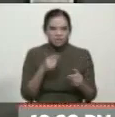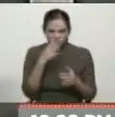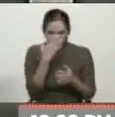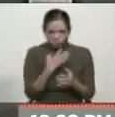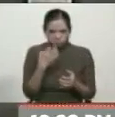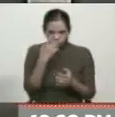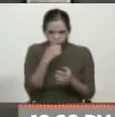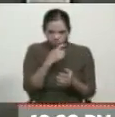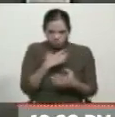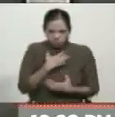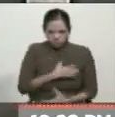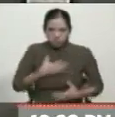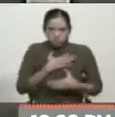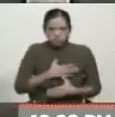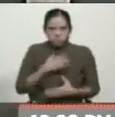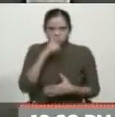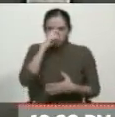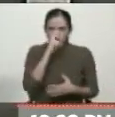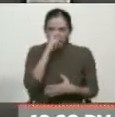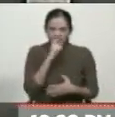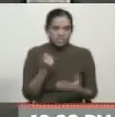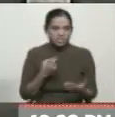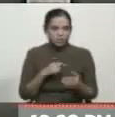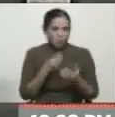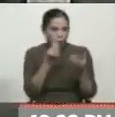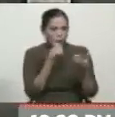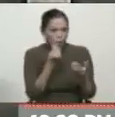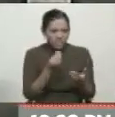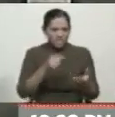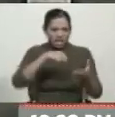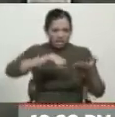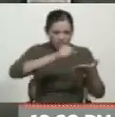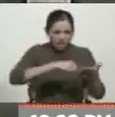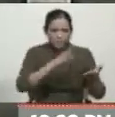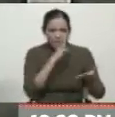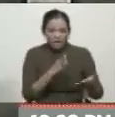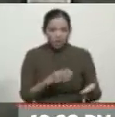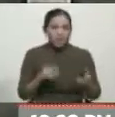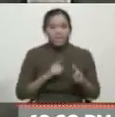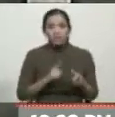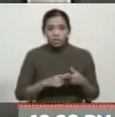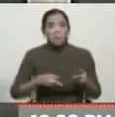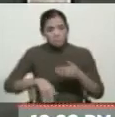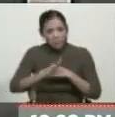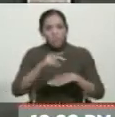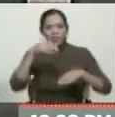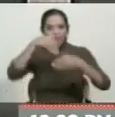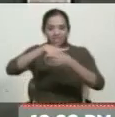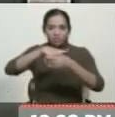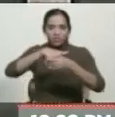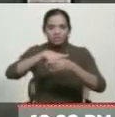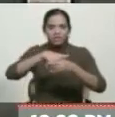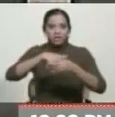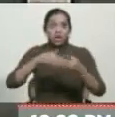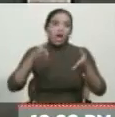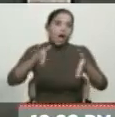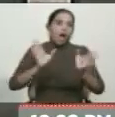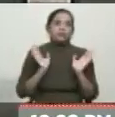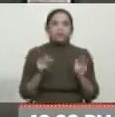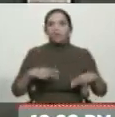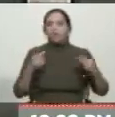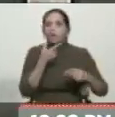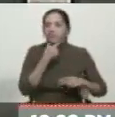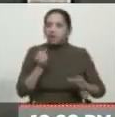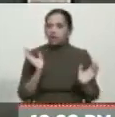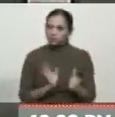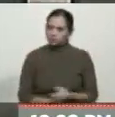donde te congelaron las cuentas, en donde no te dejaron entrar los alimentos y la medicina, ahí sí, bueno, vamos a unas elecciones. No. Así la vida es una mantequilla.